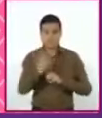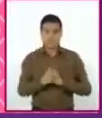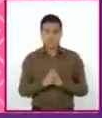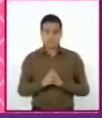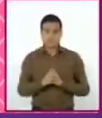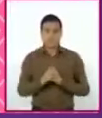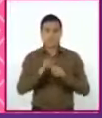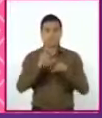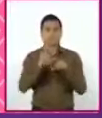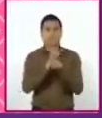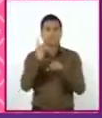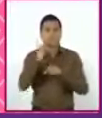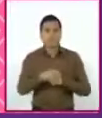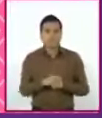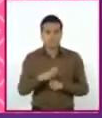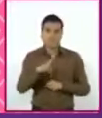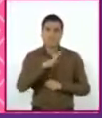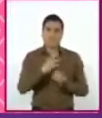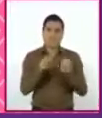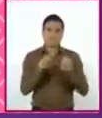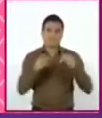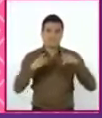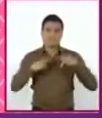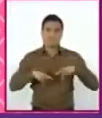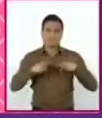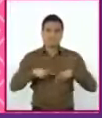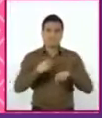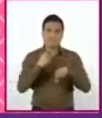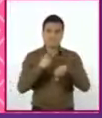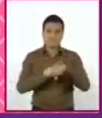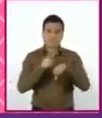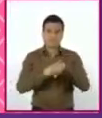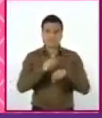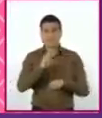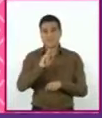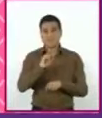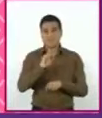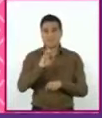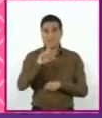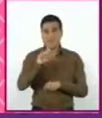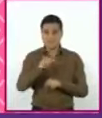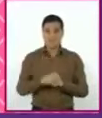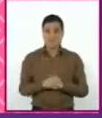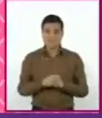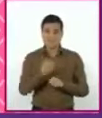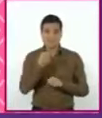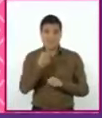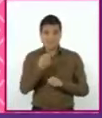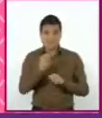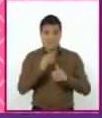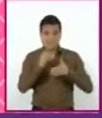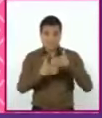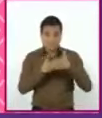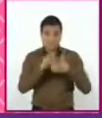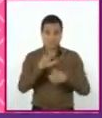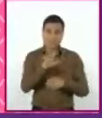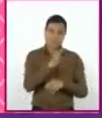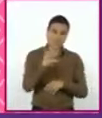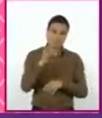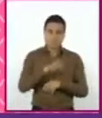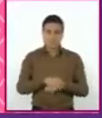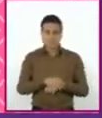a causa de las enfermedades como la viruela. Este proceso abarca un siglo y 2 décadas